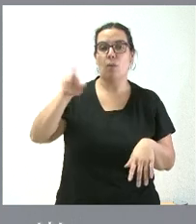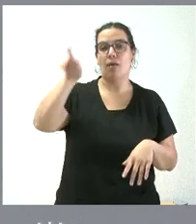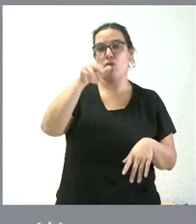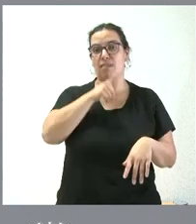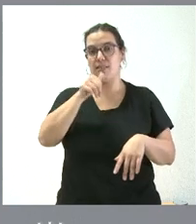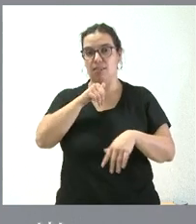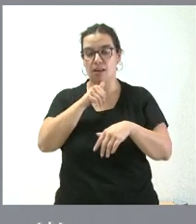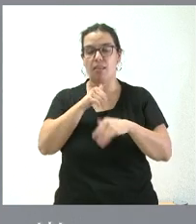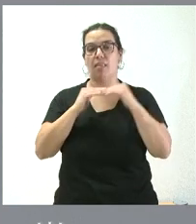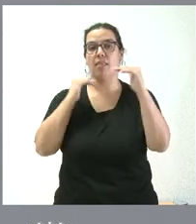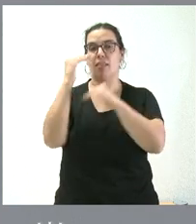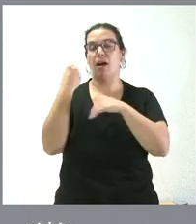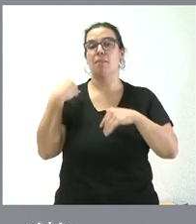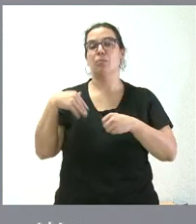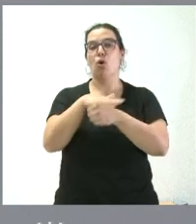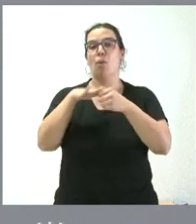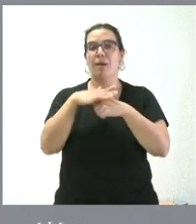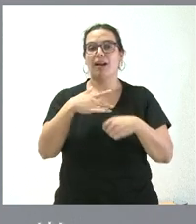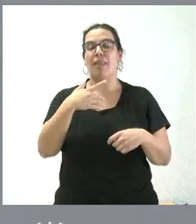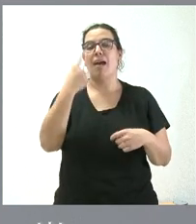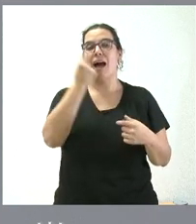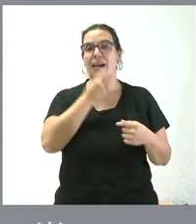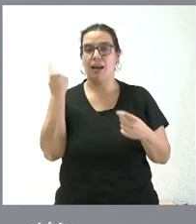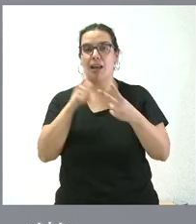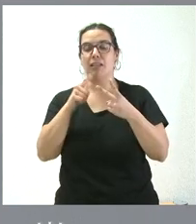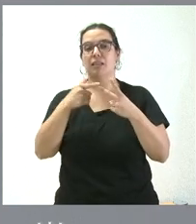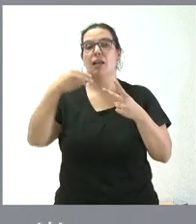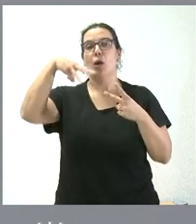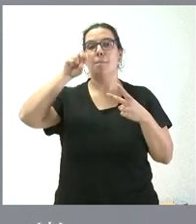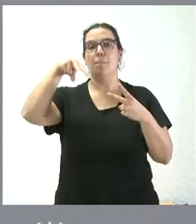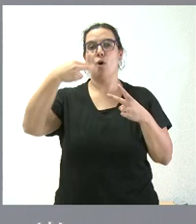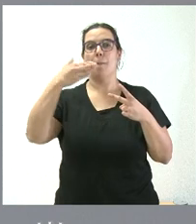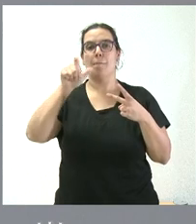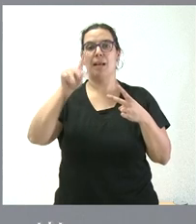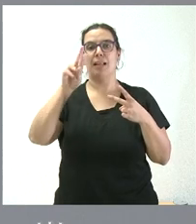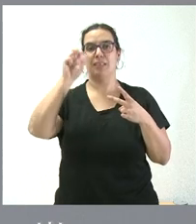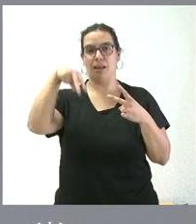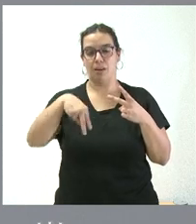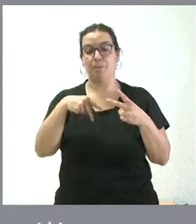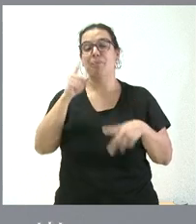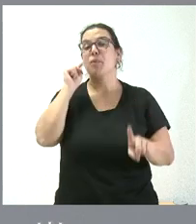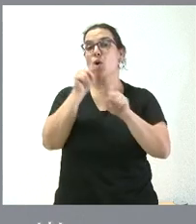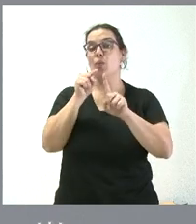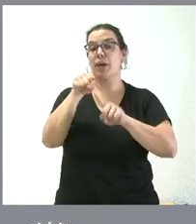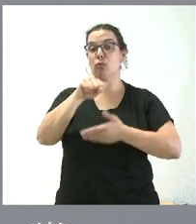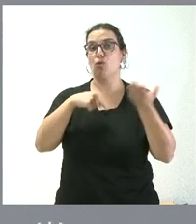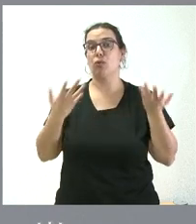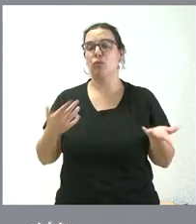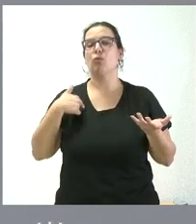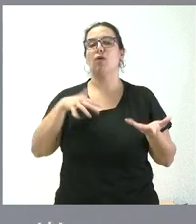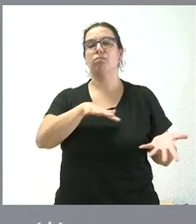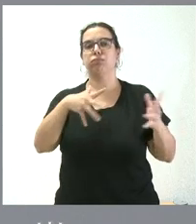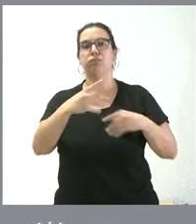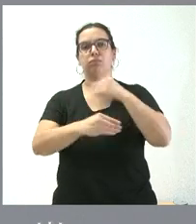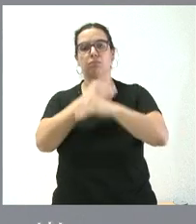forestales de arena de San Pedro y de montán y el objeto principal de este contrato es la ejecución de